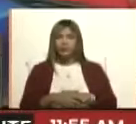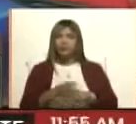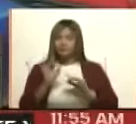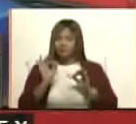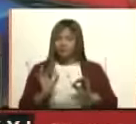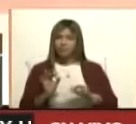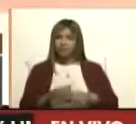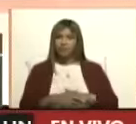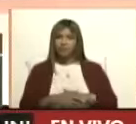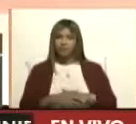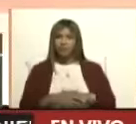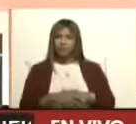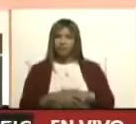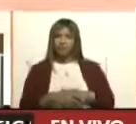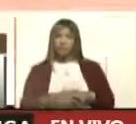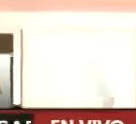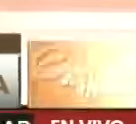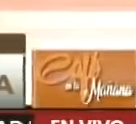será.